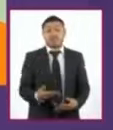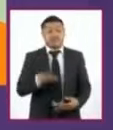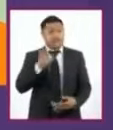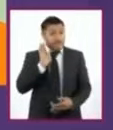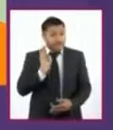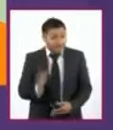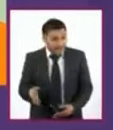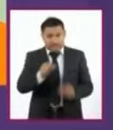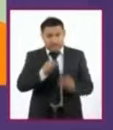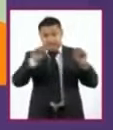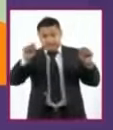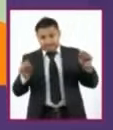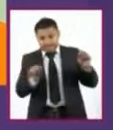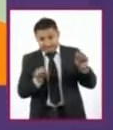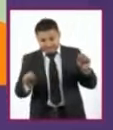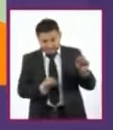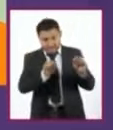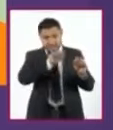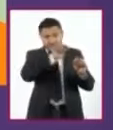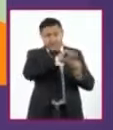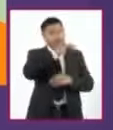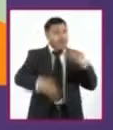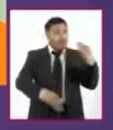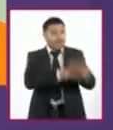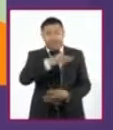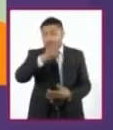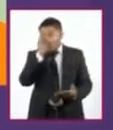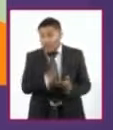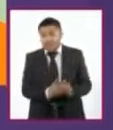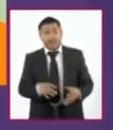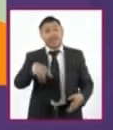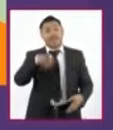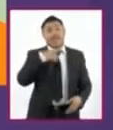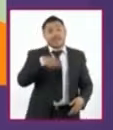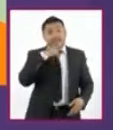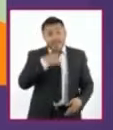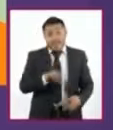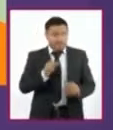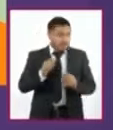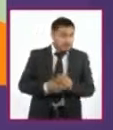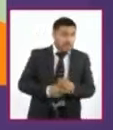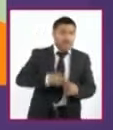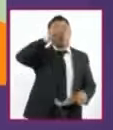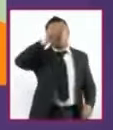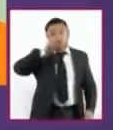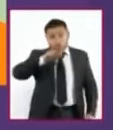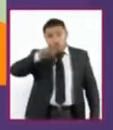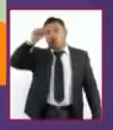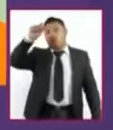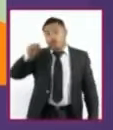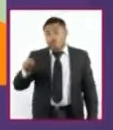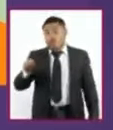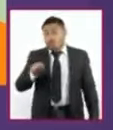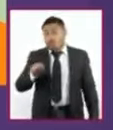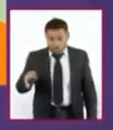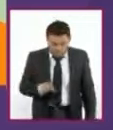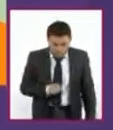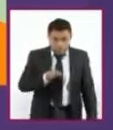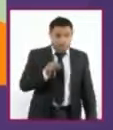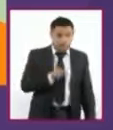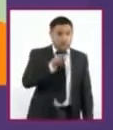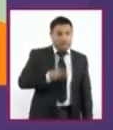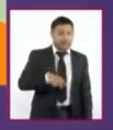vez que tracemos todos los vértices, solo falta unirlos en el mismo orden en que fuimos trazándolos, y así formaremos